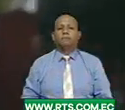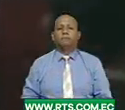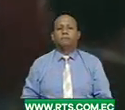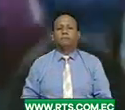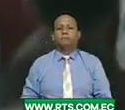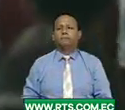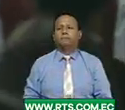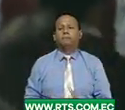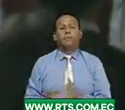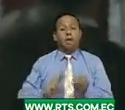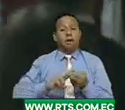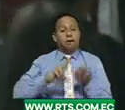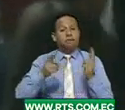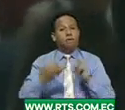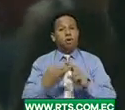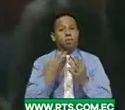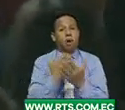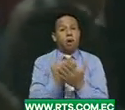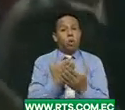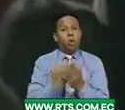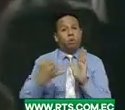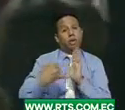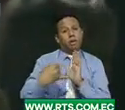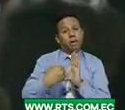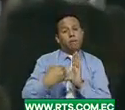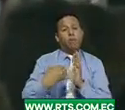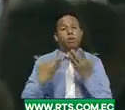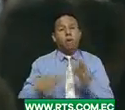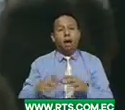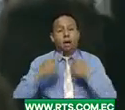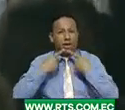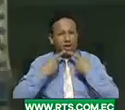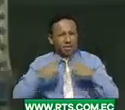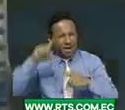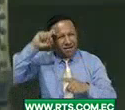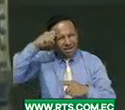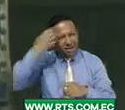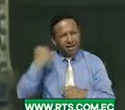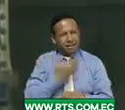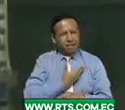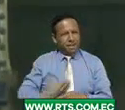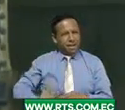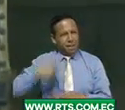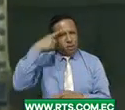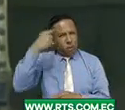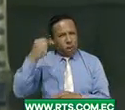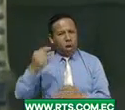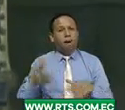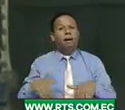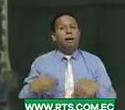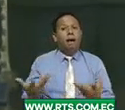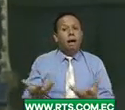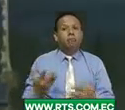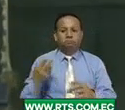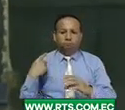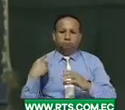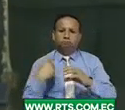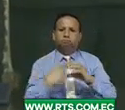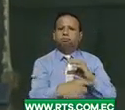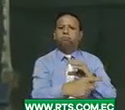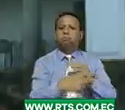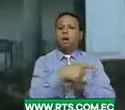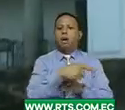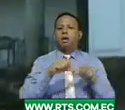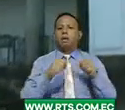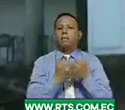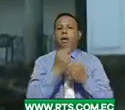La reforma económica y tributaria anunciada por el presidente Daniel Noboa finalmente llegó a la Asamblea Nacional.